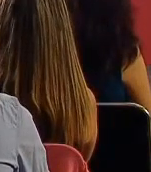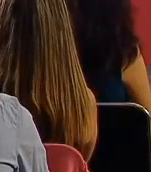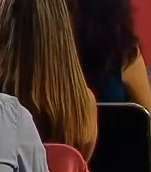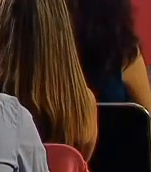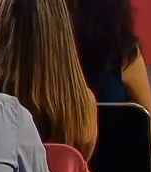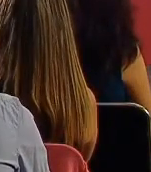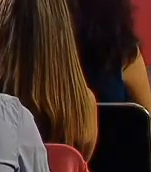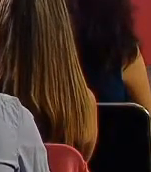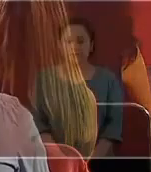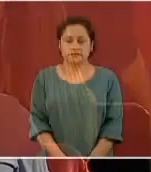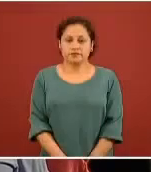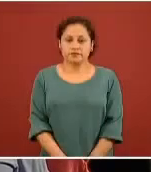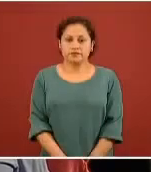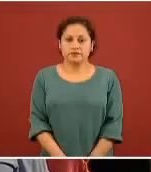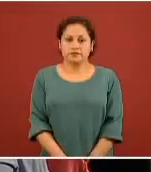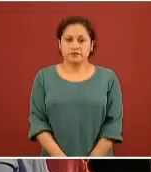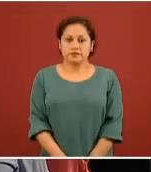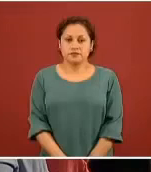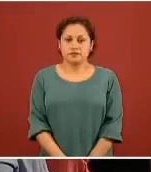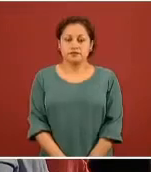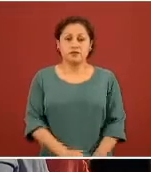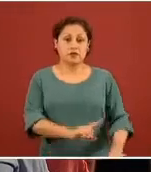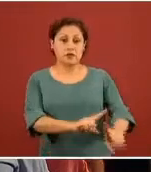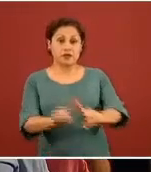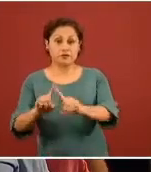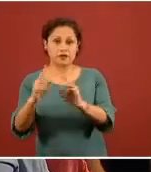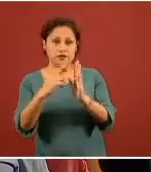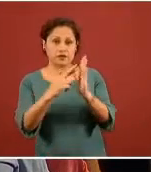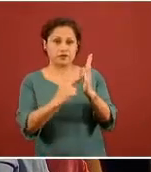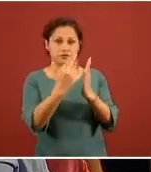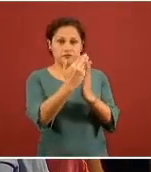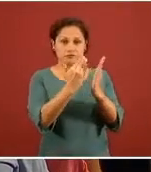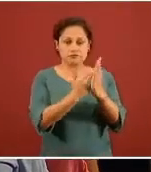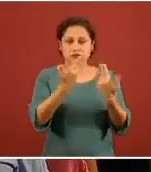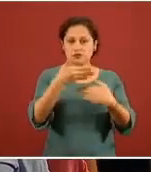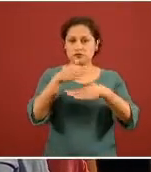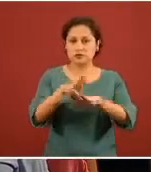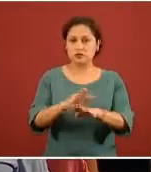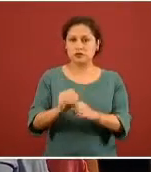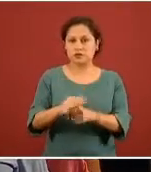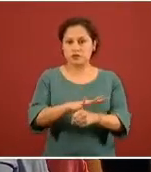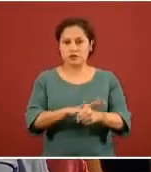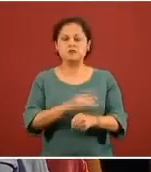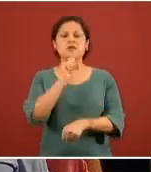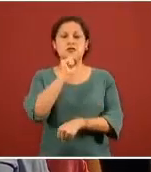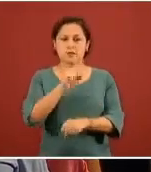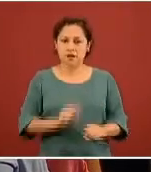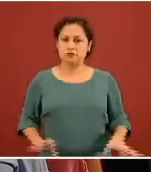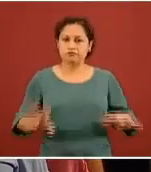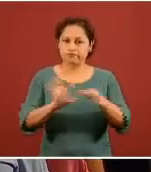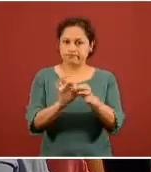la línea de atención a coronavirus. La que sigue, por favor.